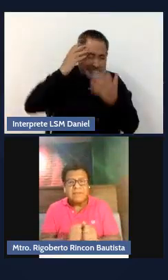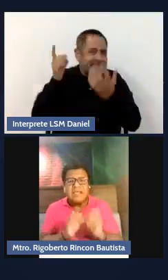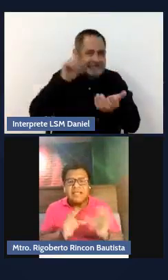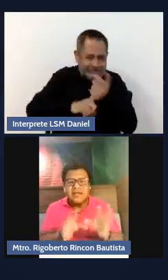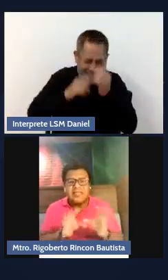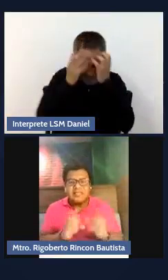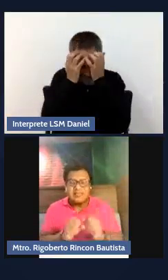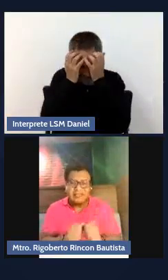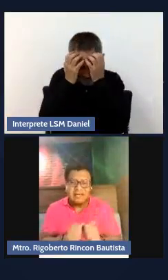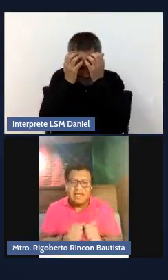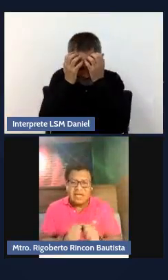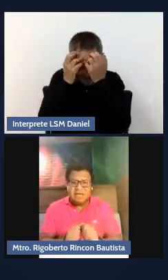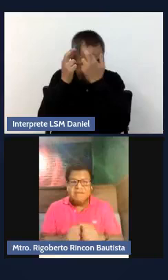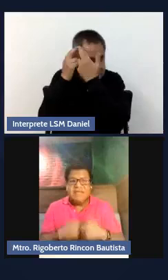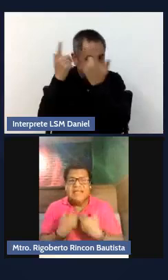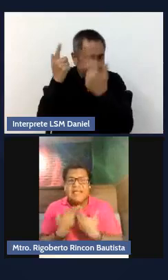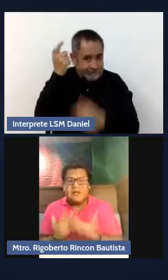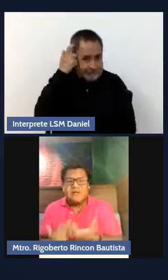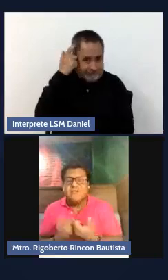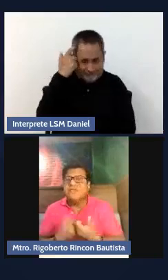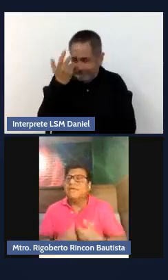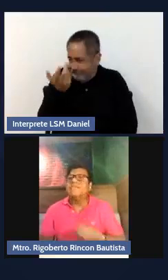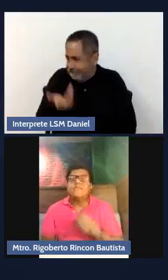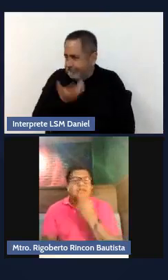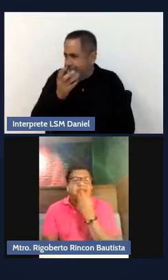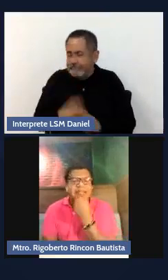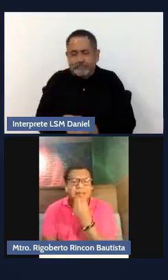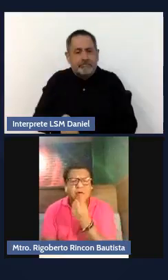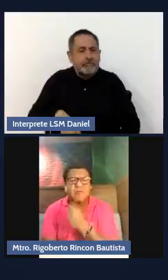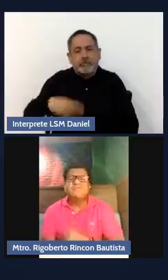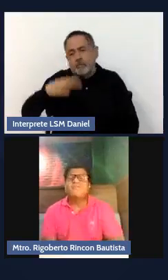es ese. Viene la conducta, el sabor.